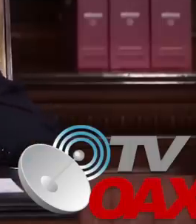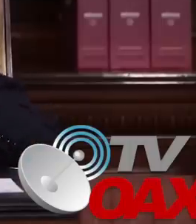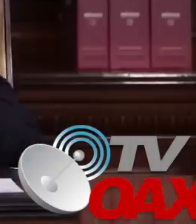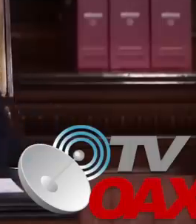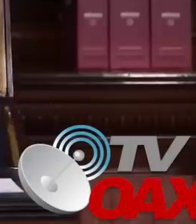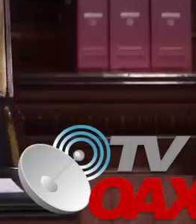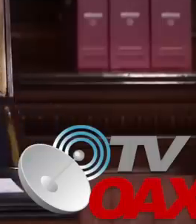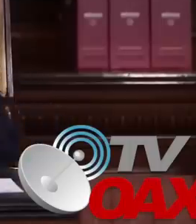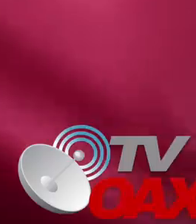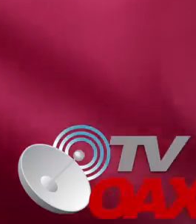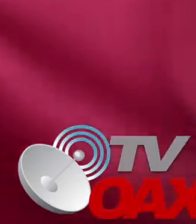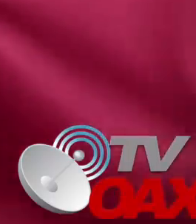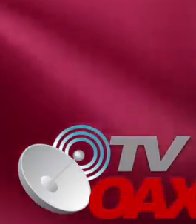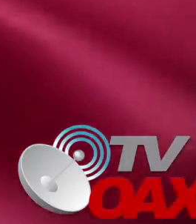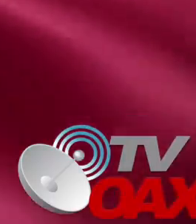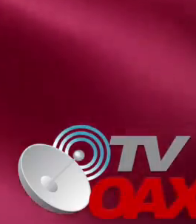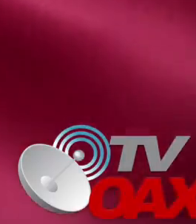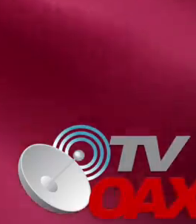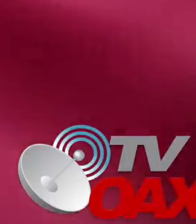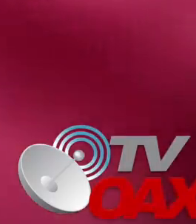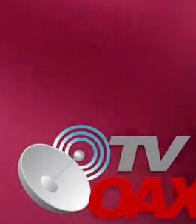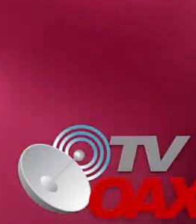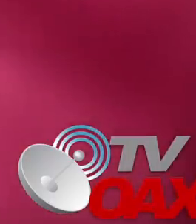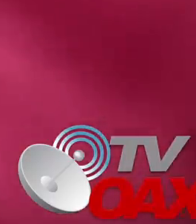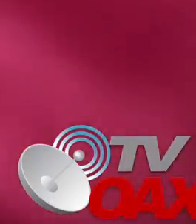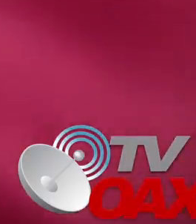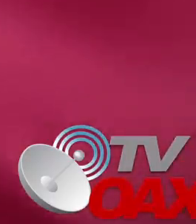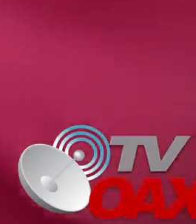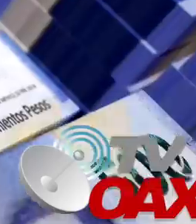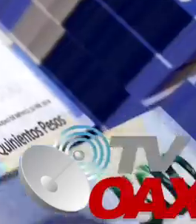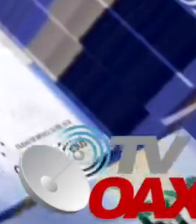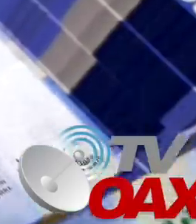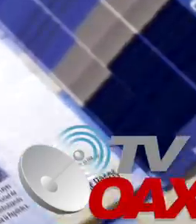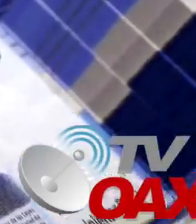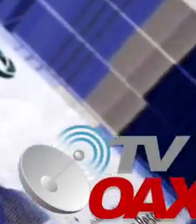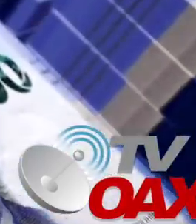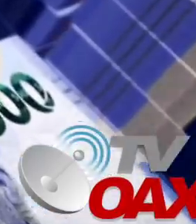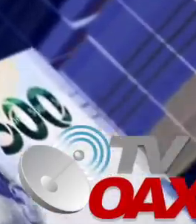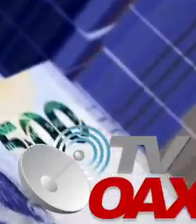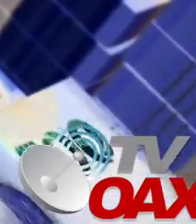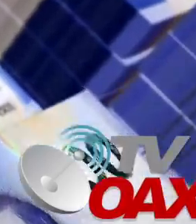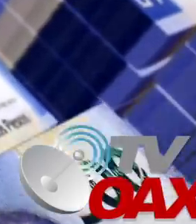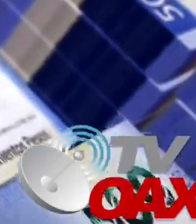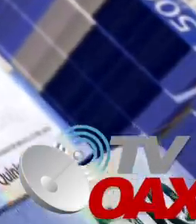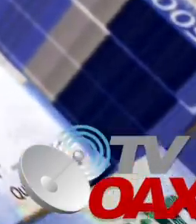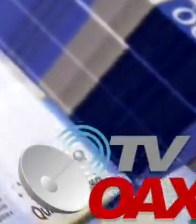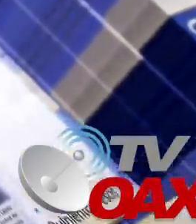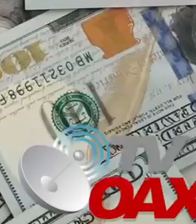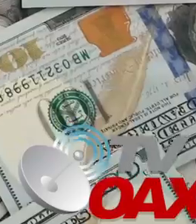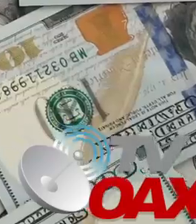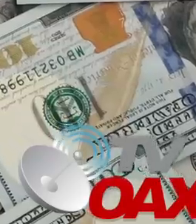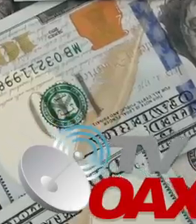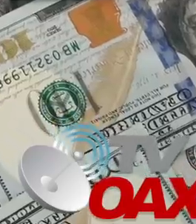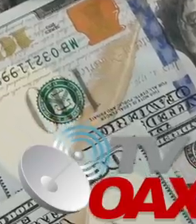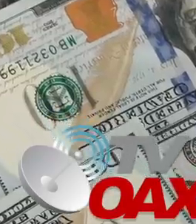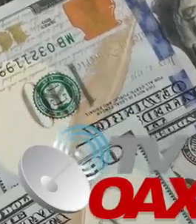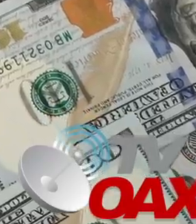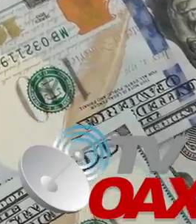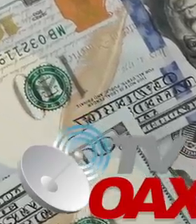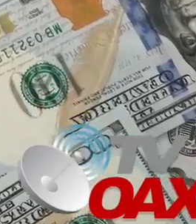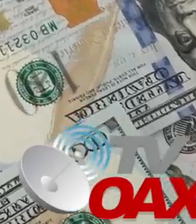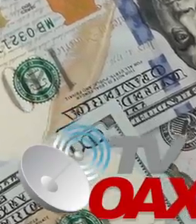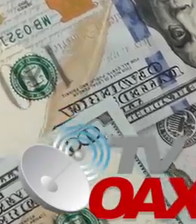mandatario resaltó que México se ha convertido en el primer socio comercial de Estados Unidos.